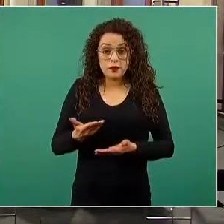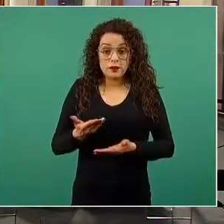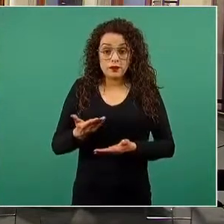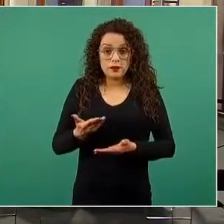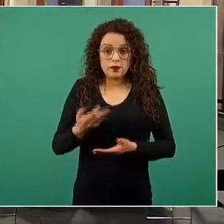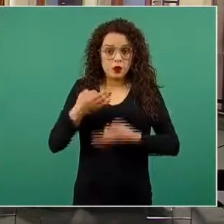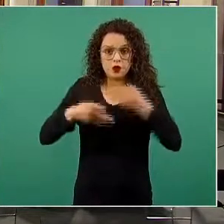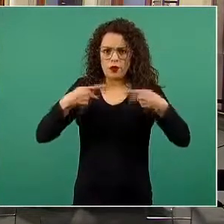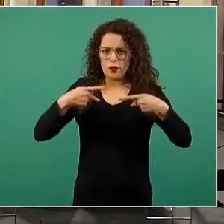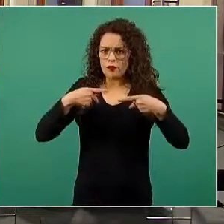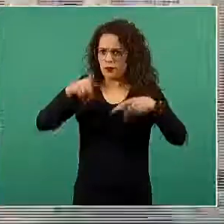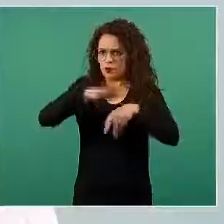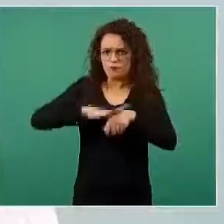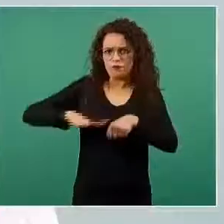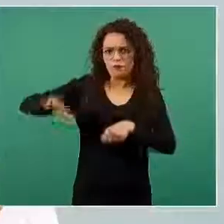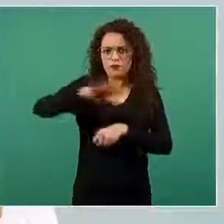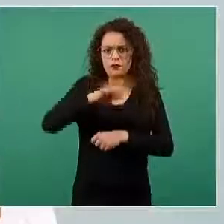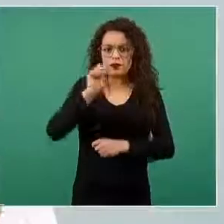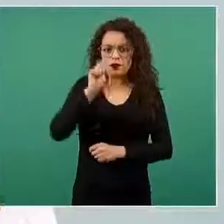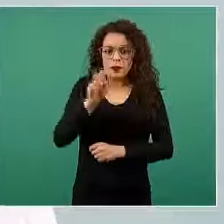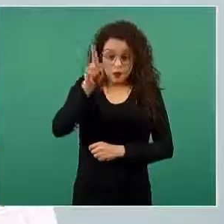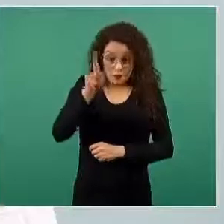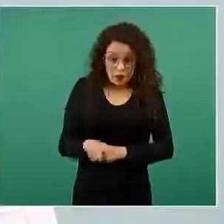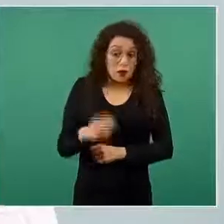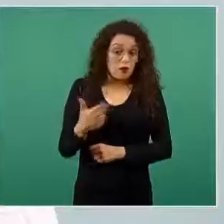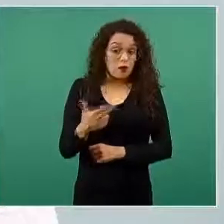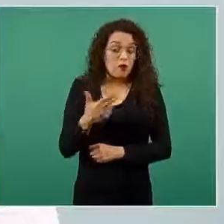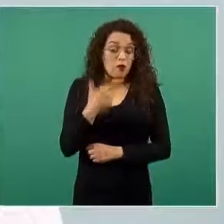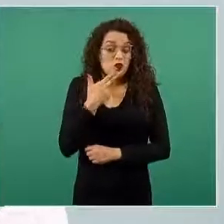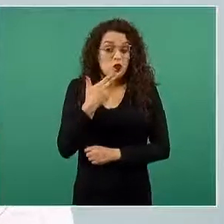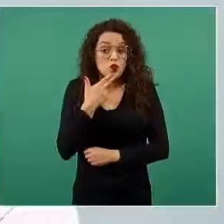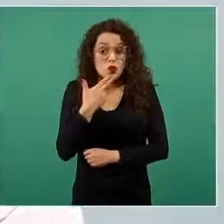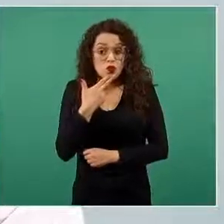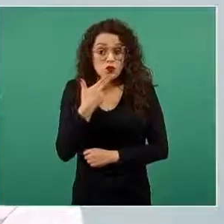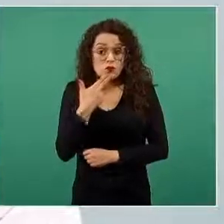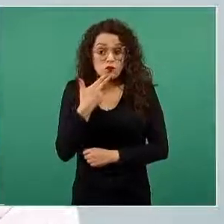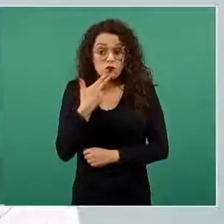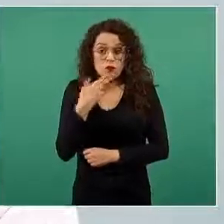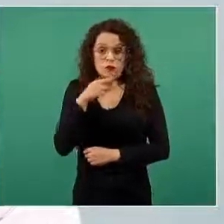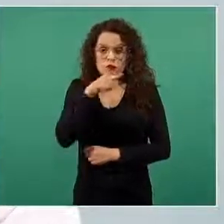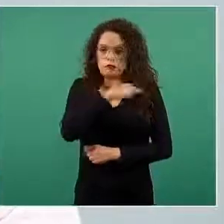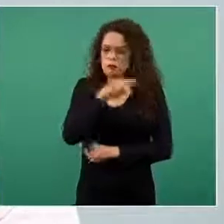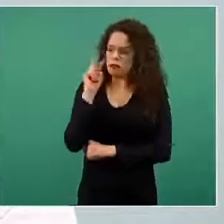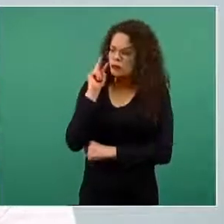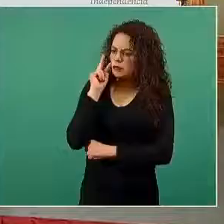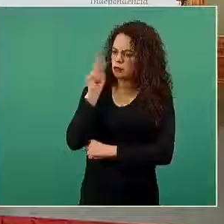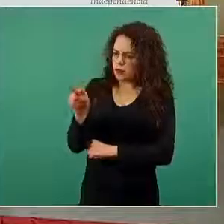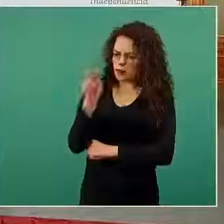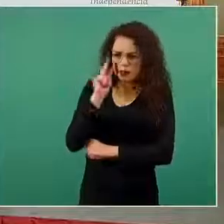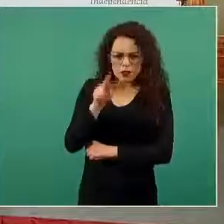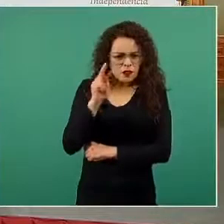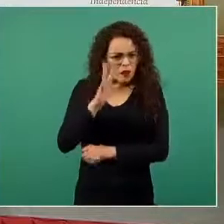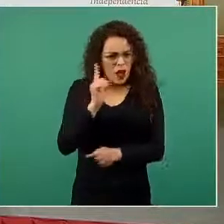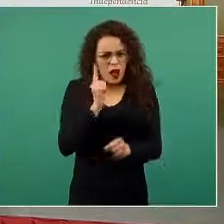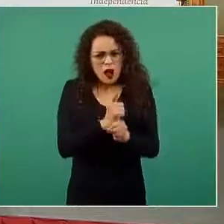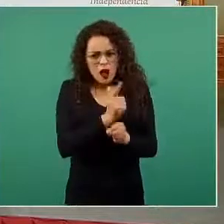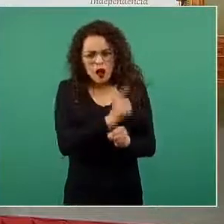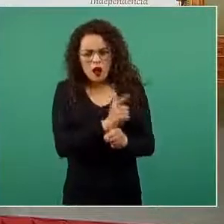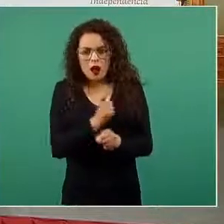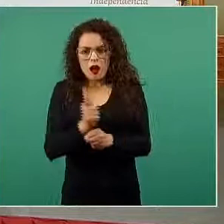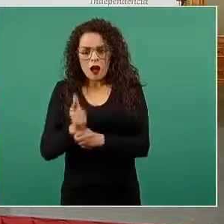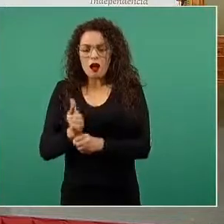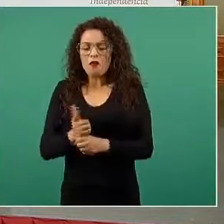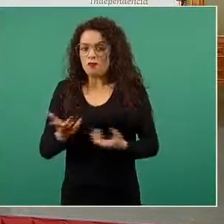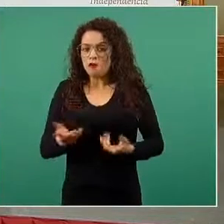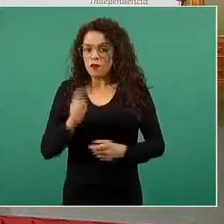al público, sobre todo, la utilidad que él ha observado o ha percibido